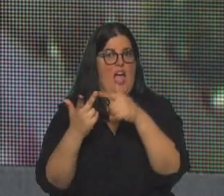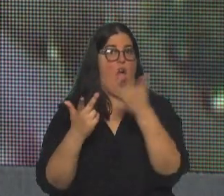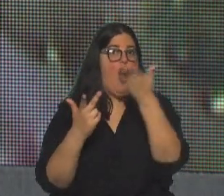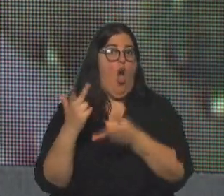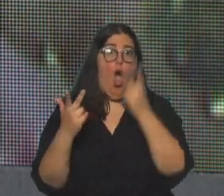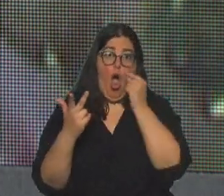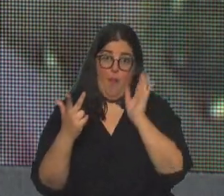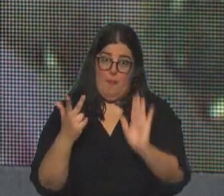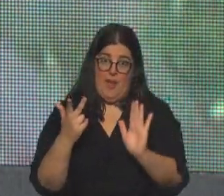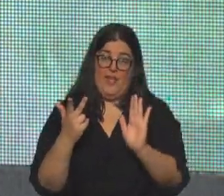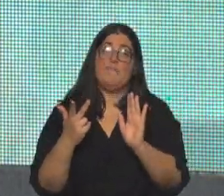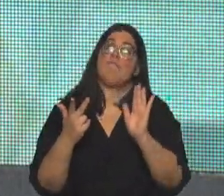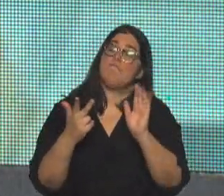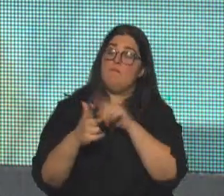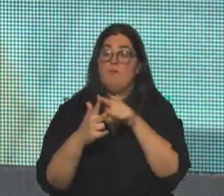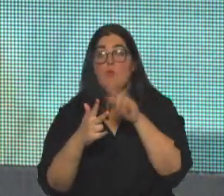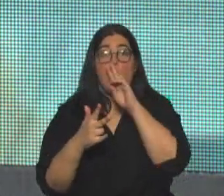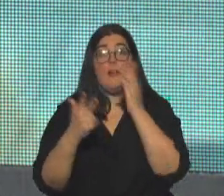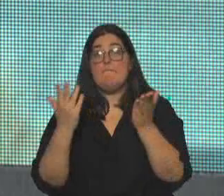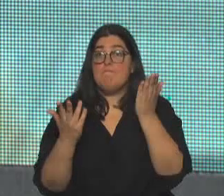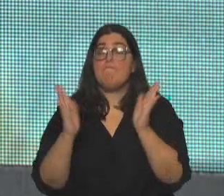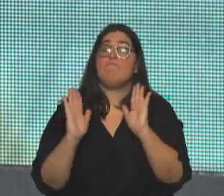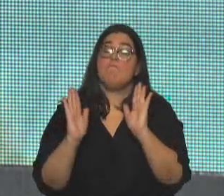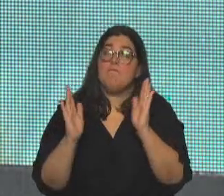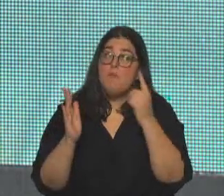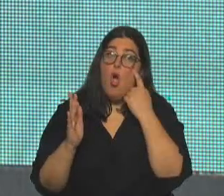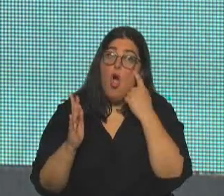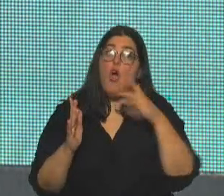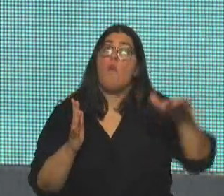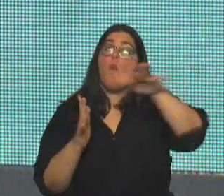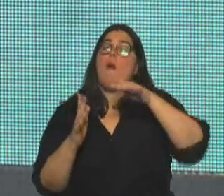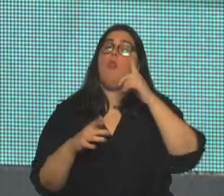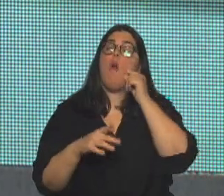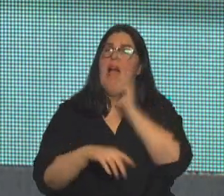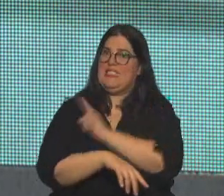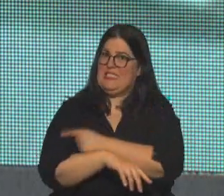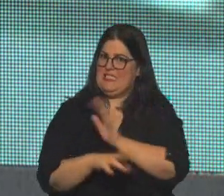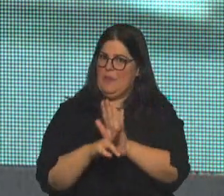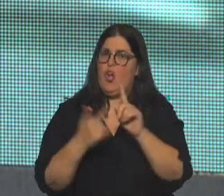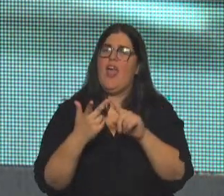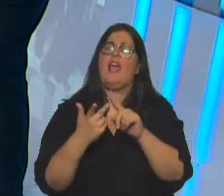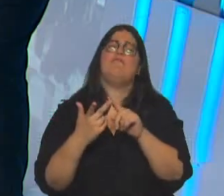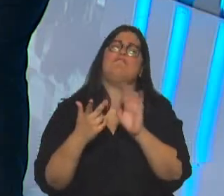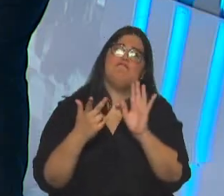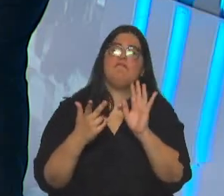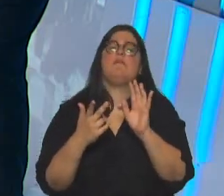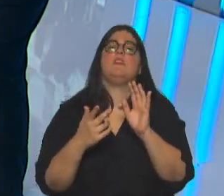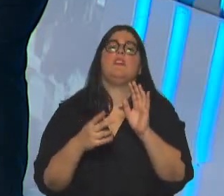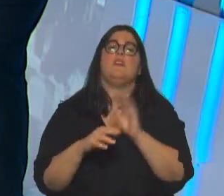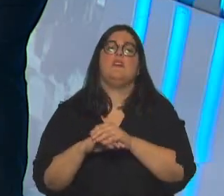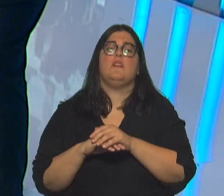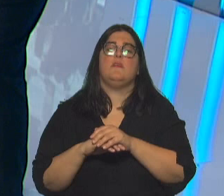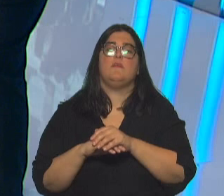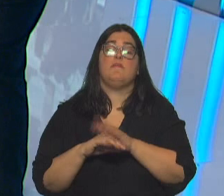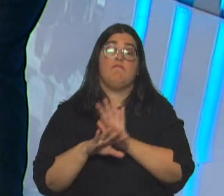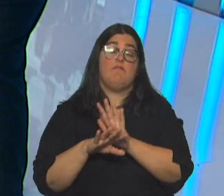también contrario a todos los valores que, bueno, hicieron al avance de las reivindicaciones feministas en el último tiempo. Bueno, de hecho,